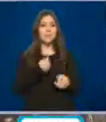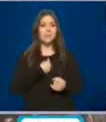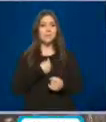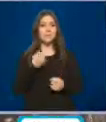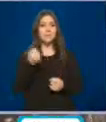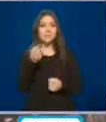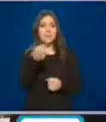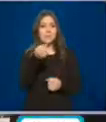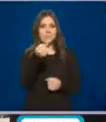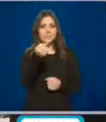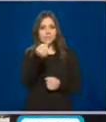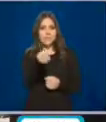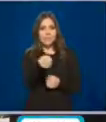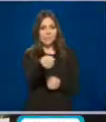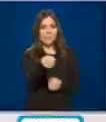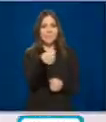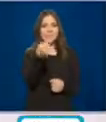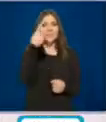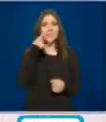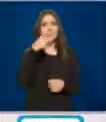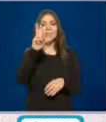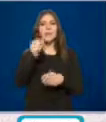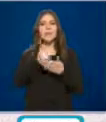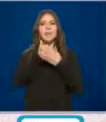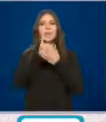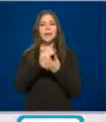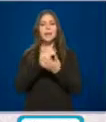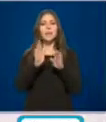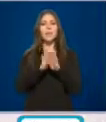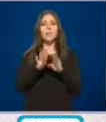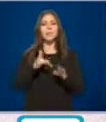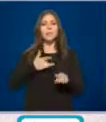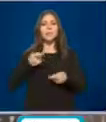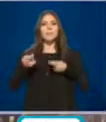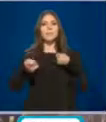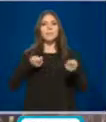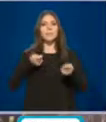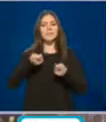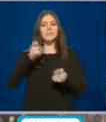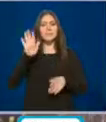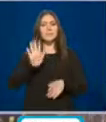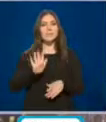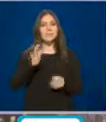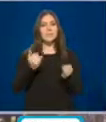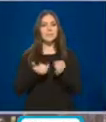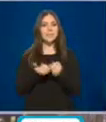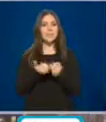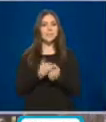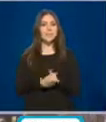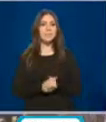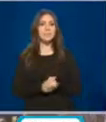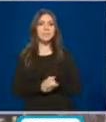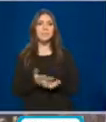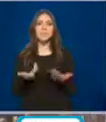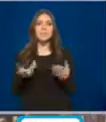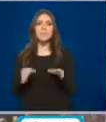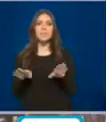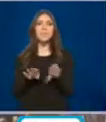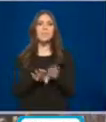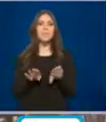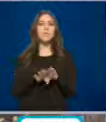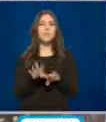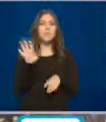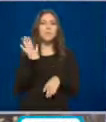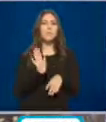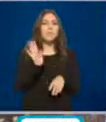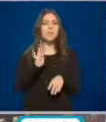lo apretamos con fuerza como para que nos ayude a contenernos, ¿no? Lo tomamos como si fuera una